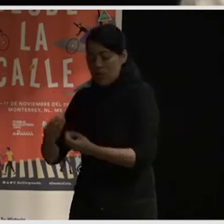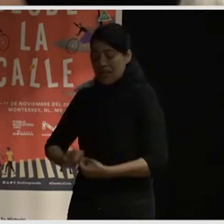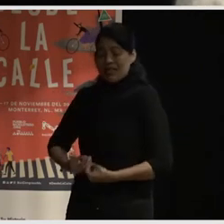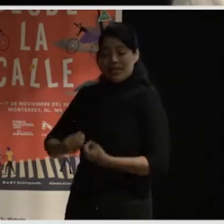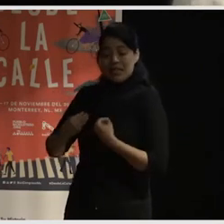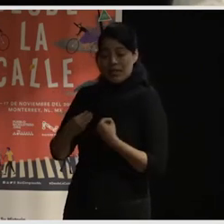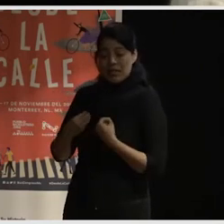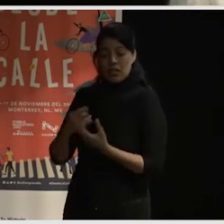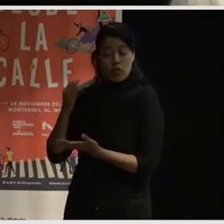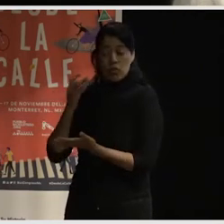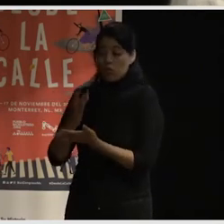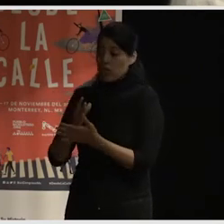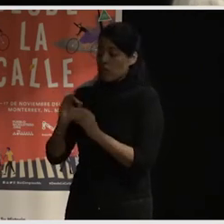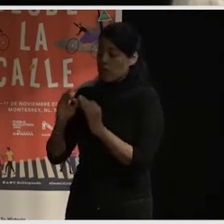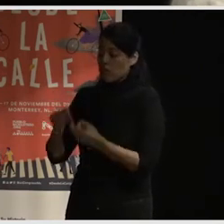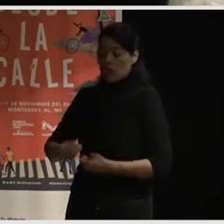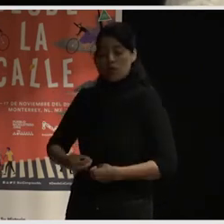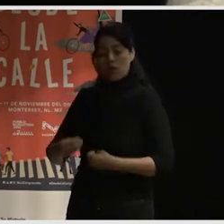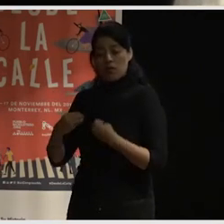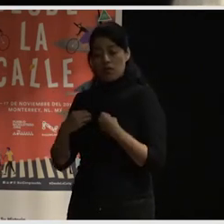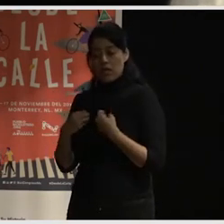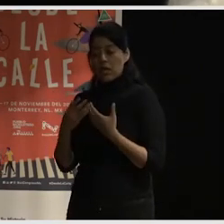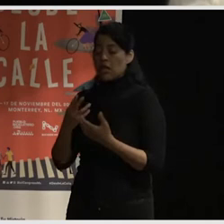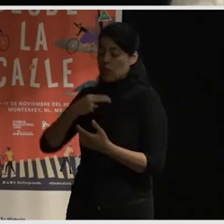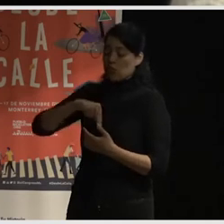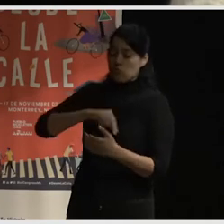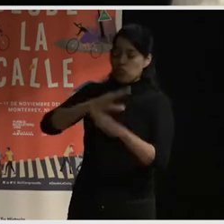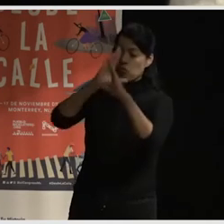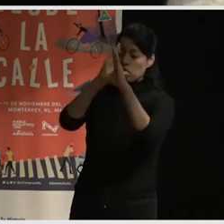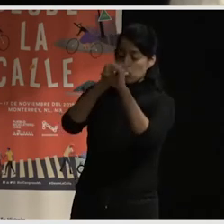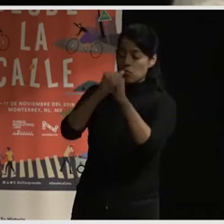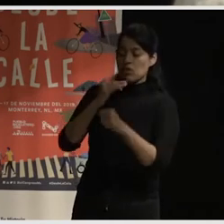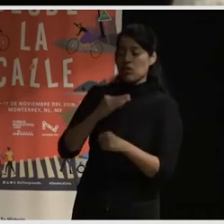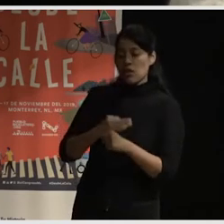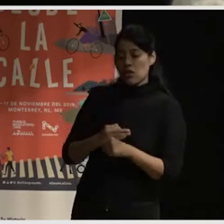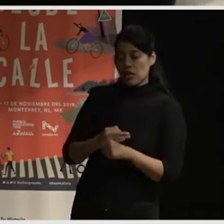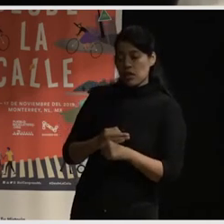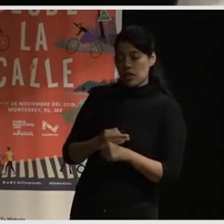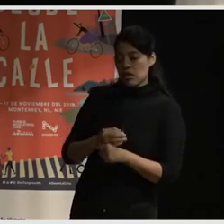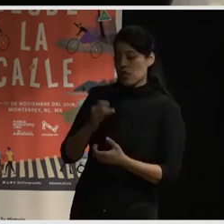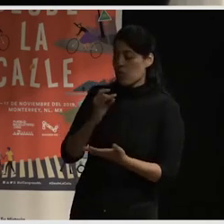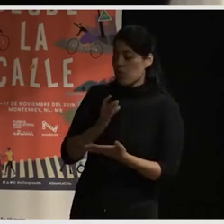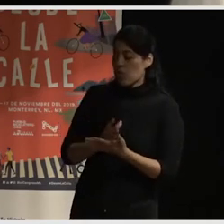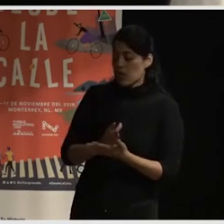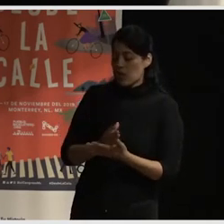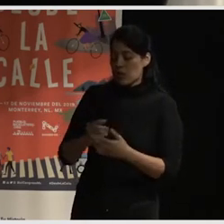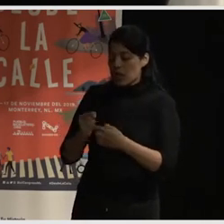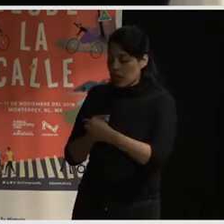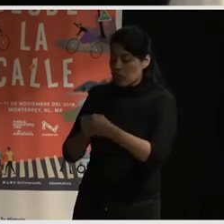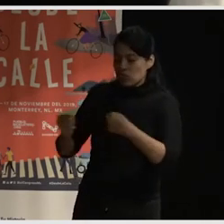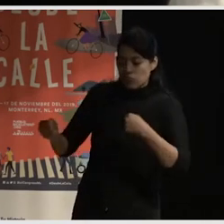la única forma de subsistencia que hemos acordado mundialmente ahorita pues es la de la las transacciones